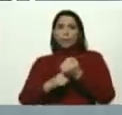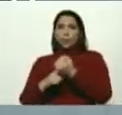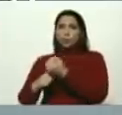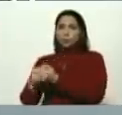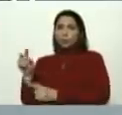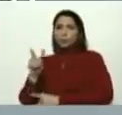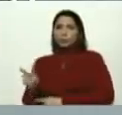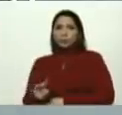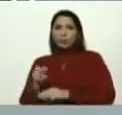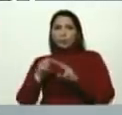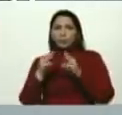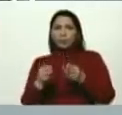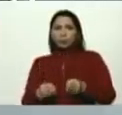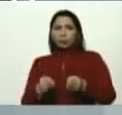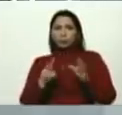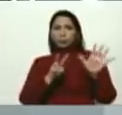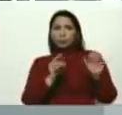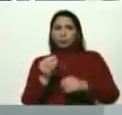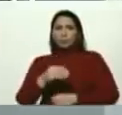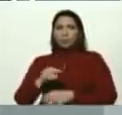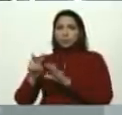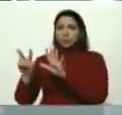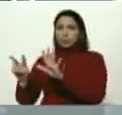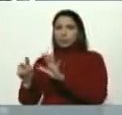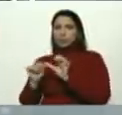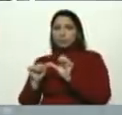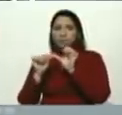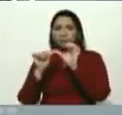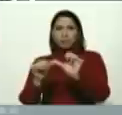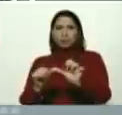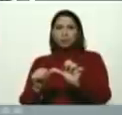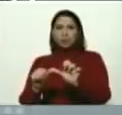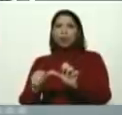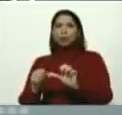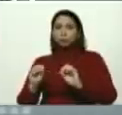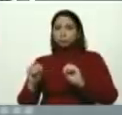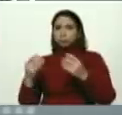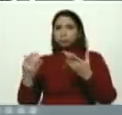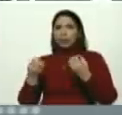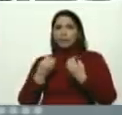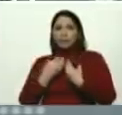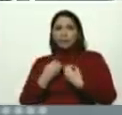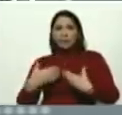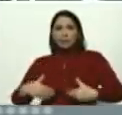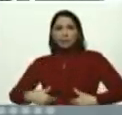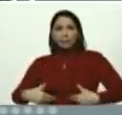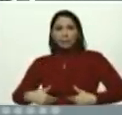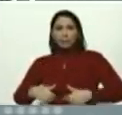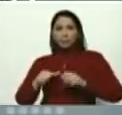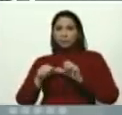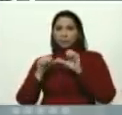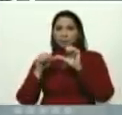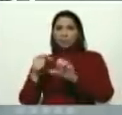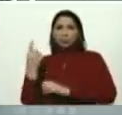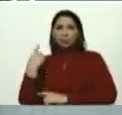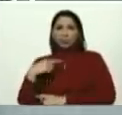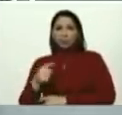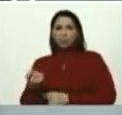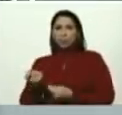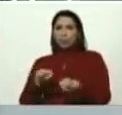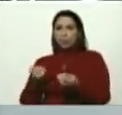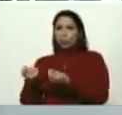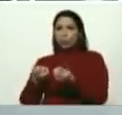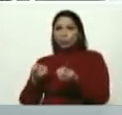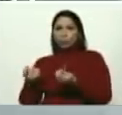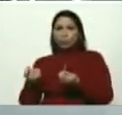este método del 7 más 7. Para que siga saliendo bien este esfuerzo. Para que sigamos teniendo bajo control la